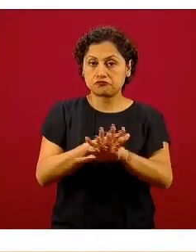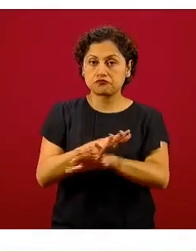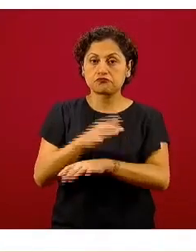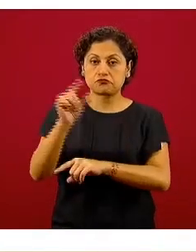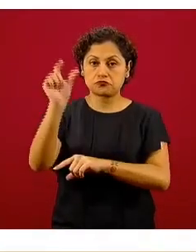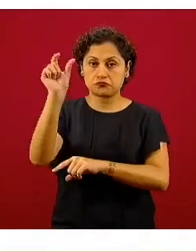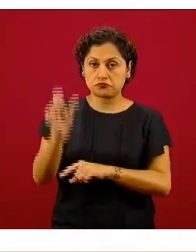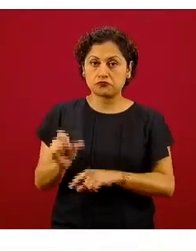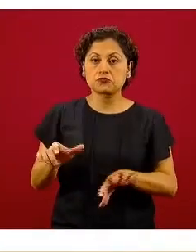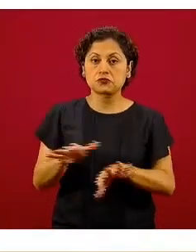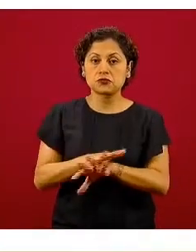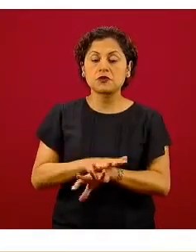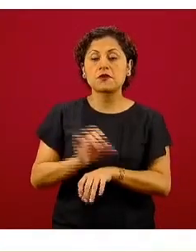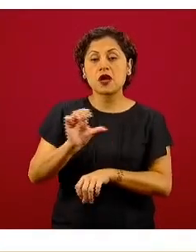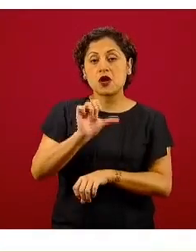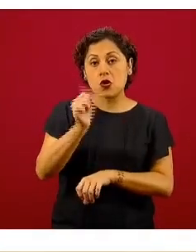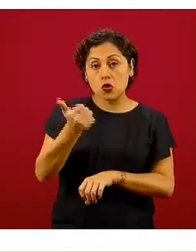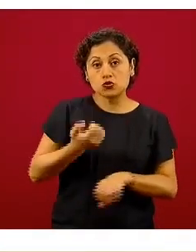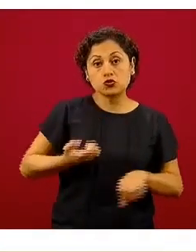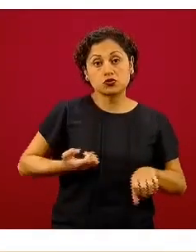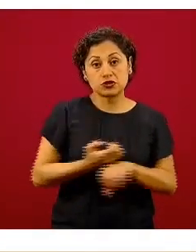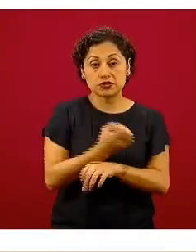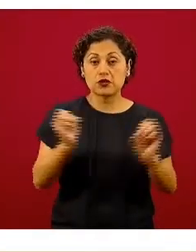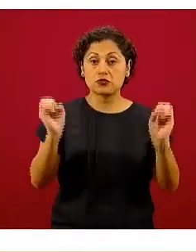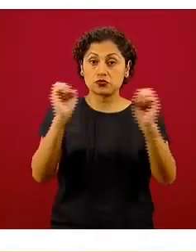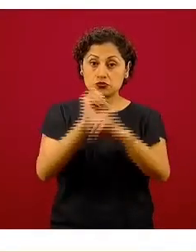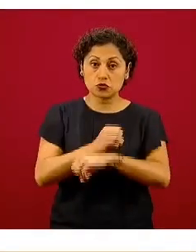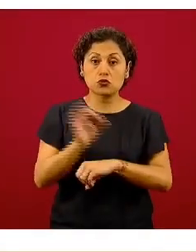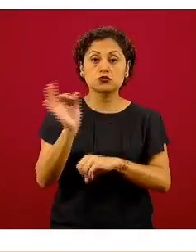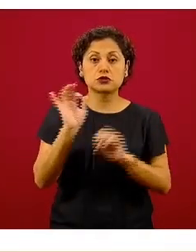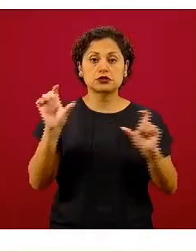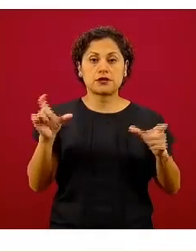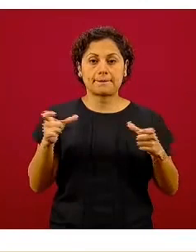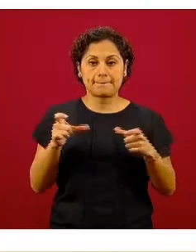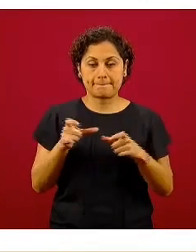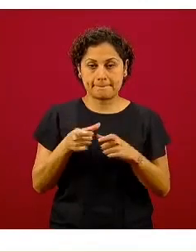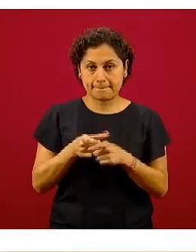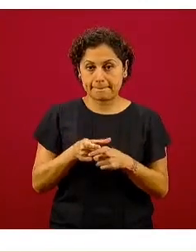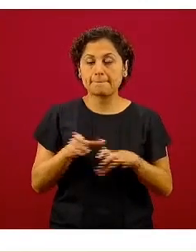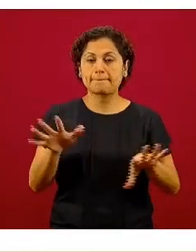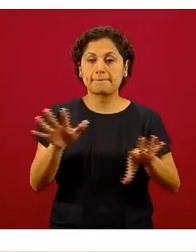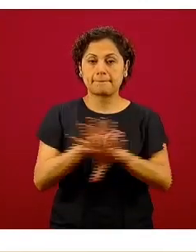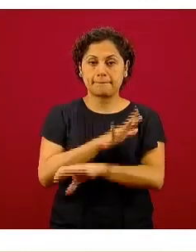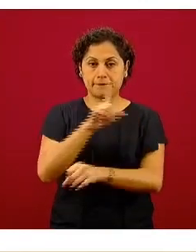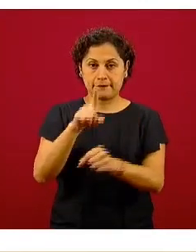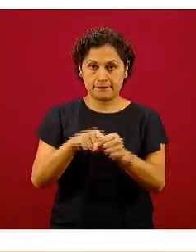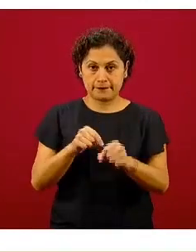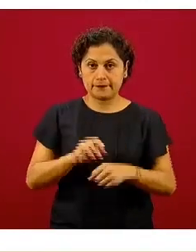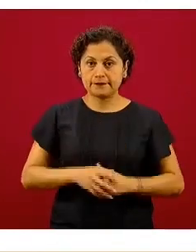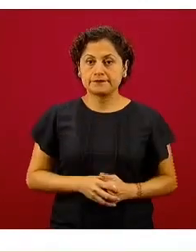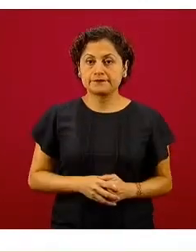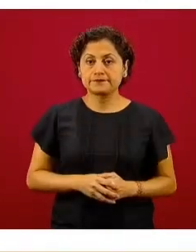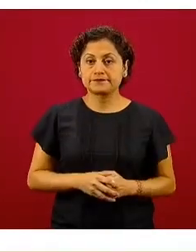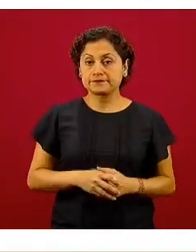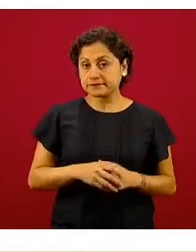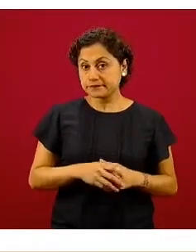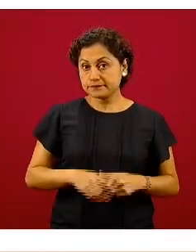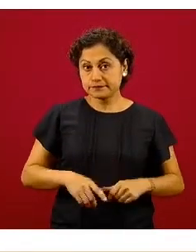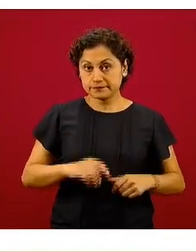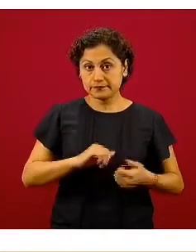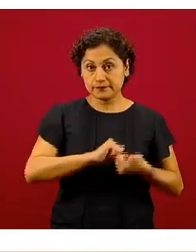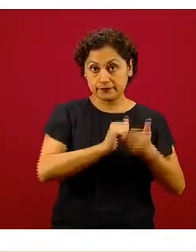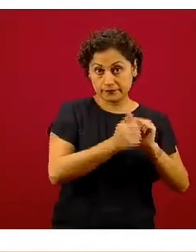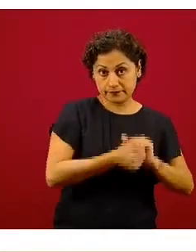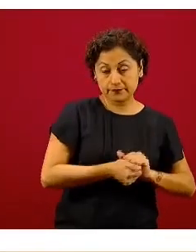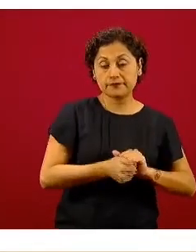otros estados que están en colores oscuros, podremos ver cómo regresan a colores más claros. En la siguiente diapositiva vemos esta misma